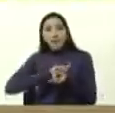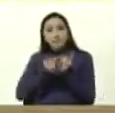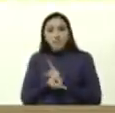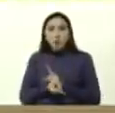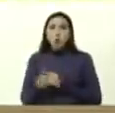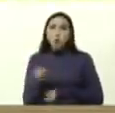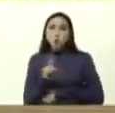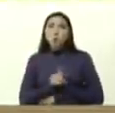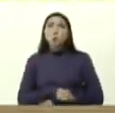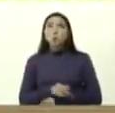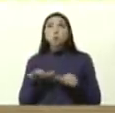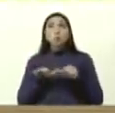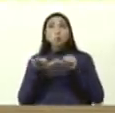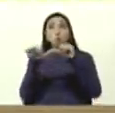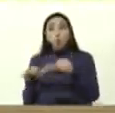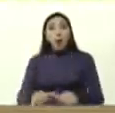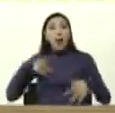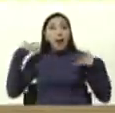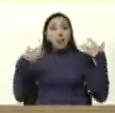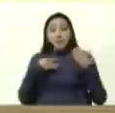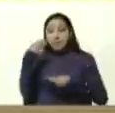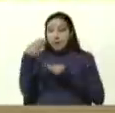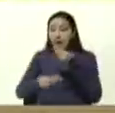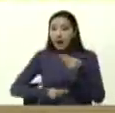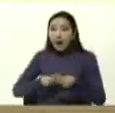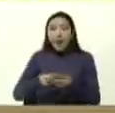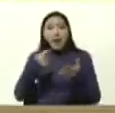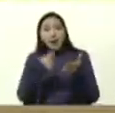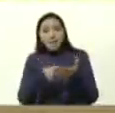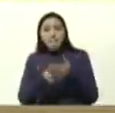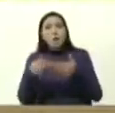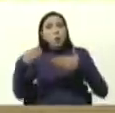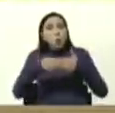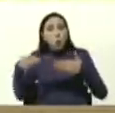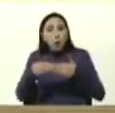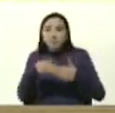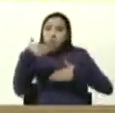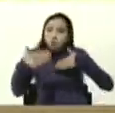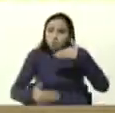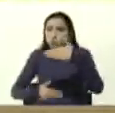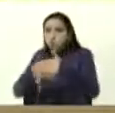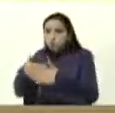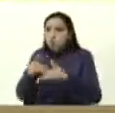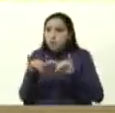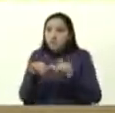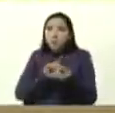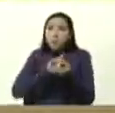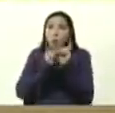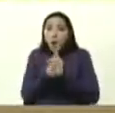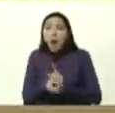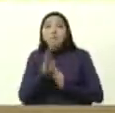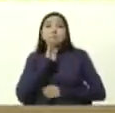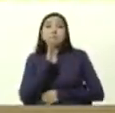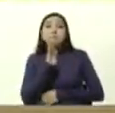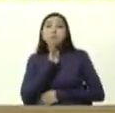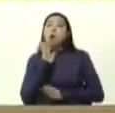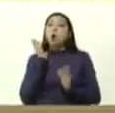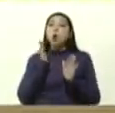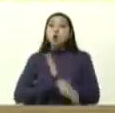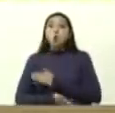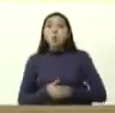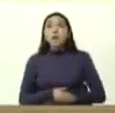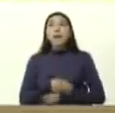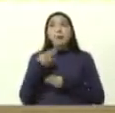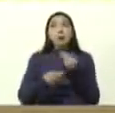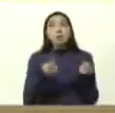Continuarán las operaciones para fijar el precio de las divisas en las mesas de cambio de la banca conforme a las operaciones de